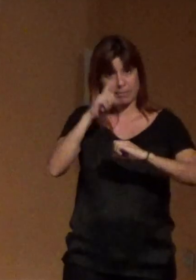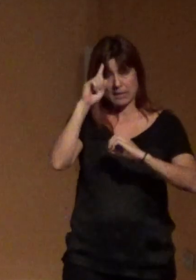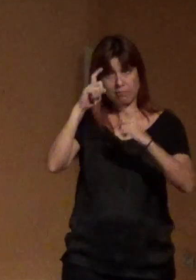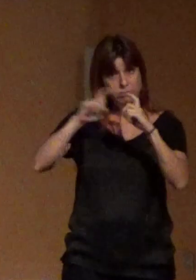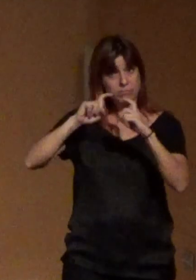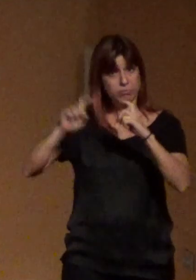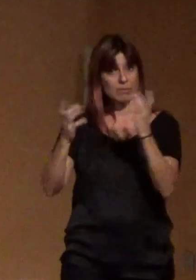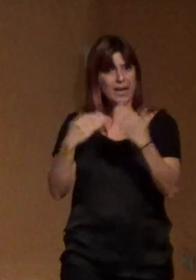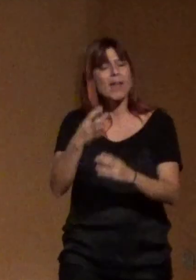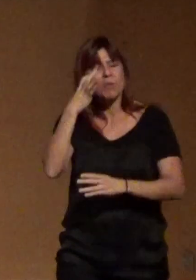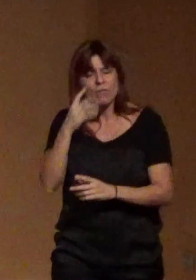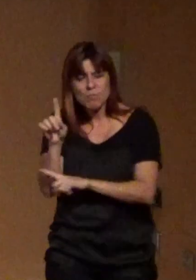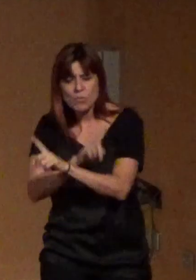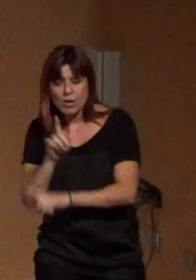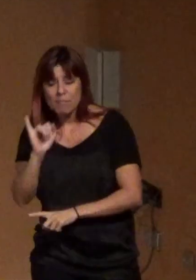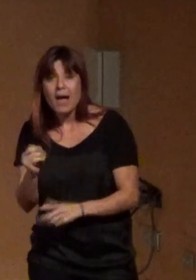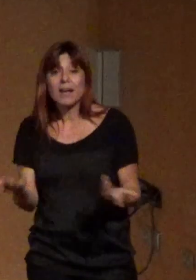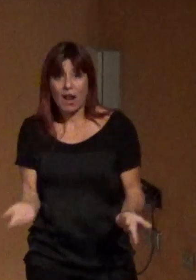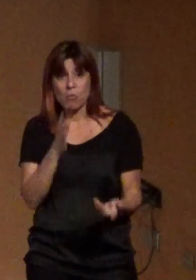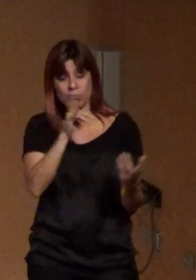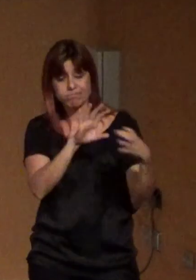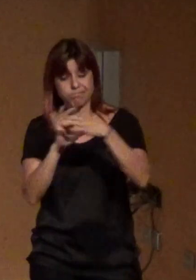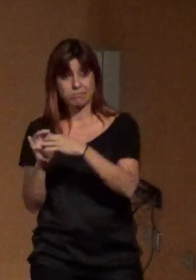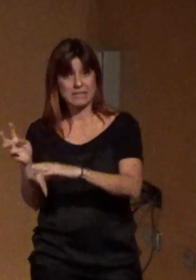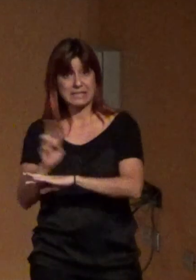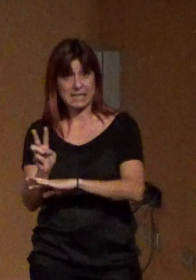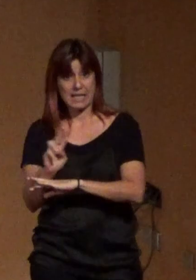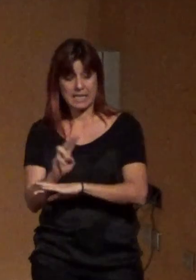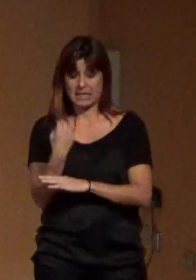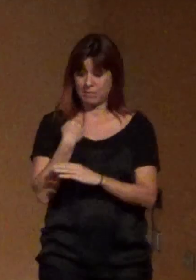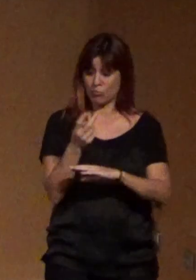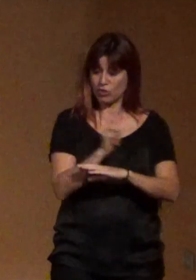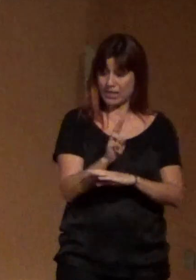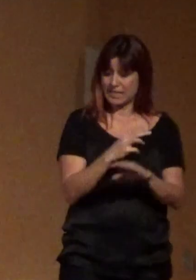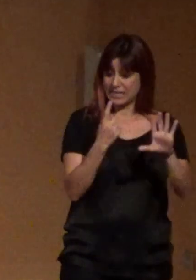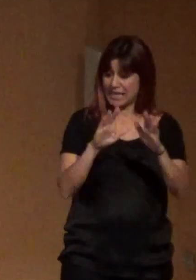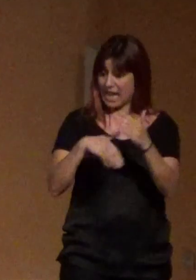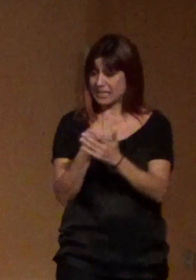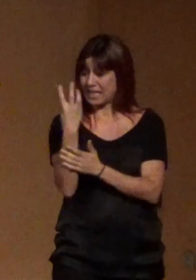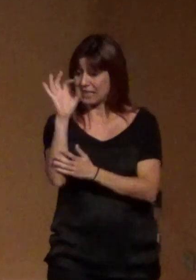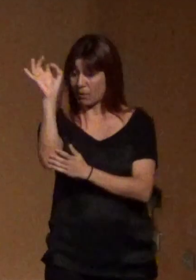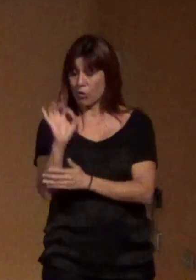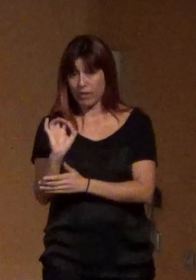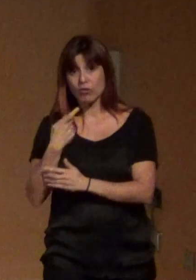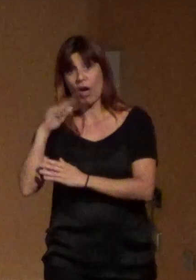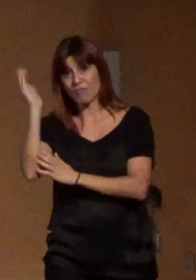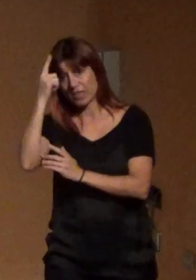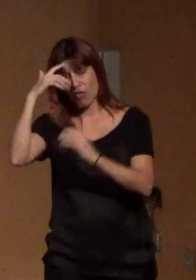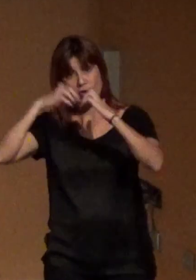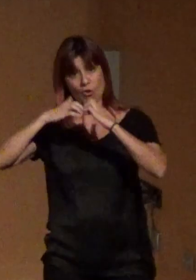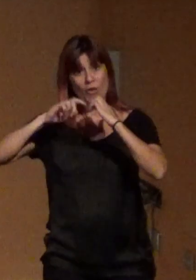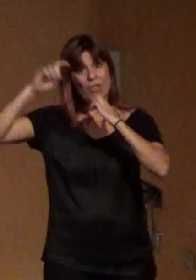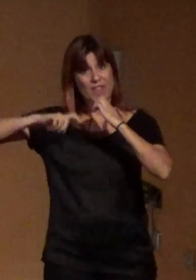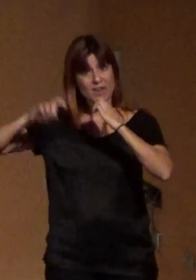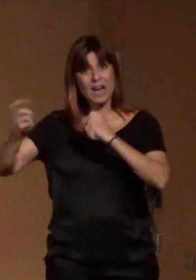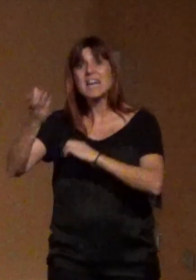funciona adecuadamente, ¿no? Y en el TDAH, a su vez, hay de un 6 a un 30% de alteraciones de la actividad eléctrica cerebral y tienen 2,7